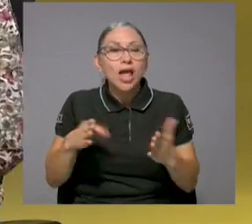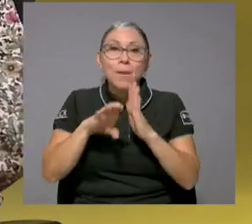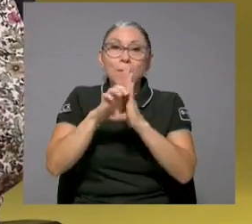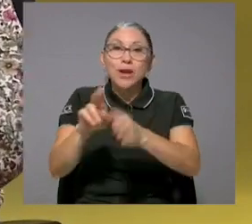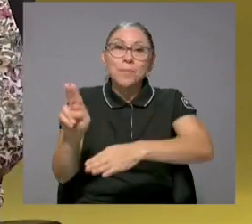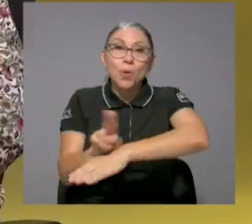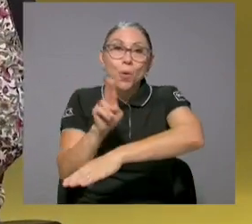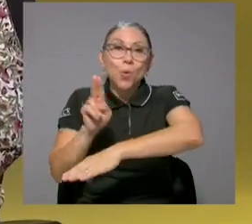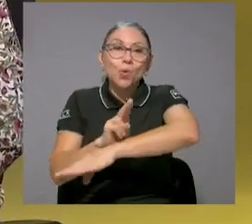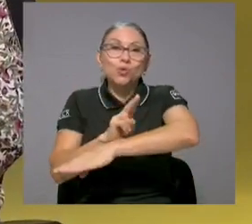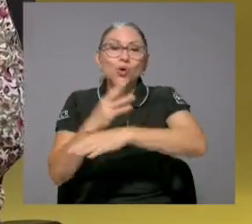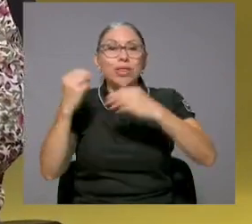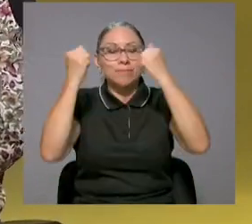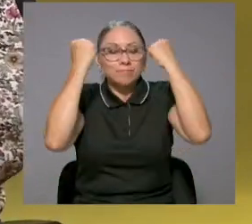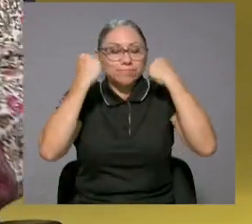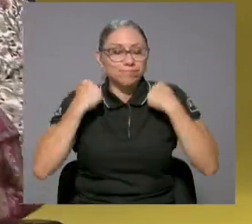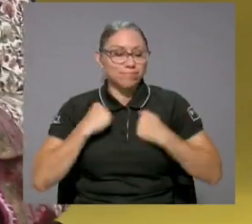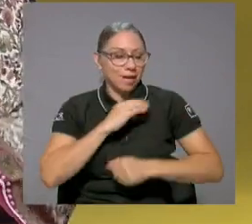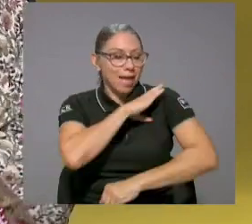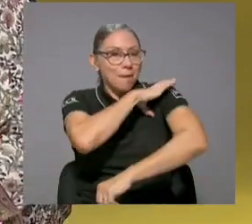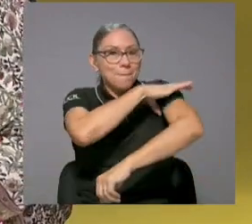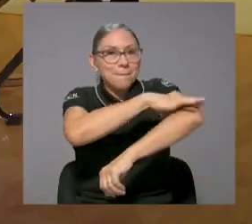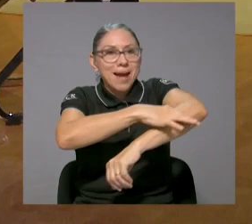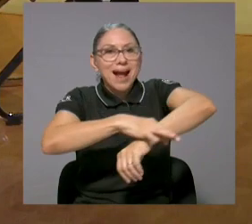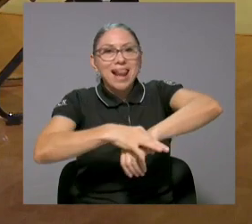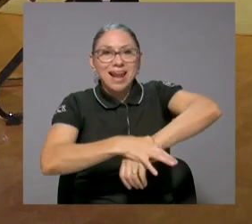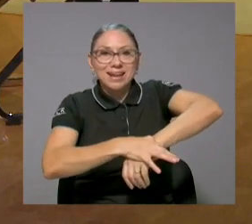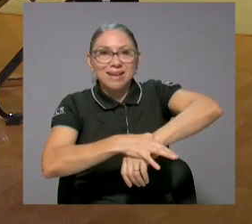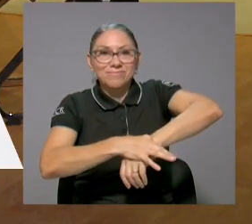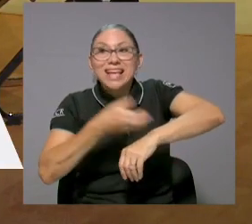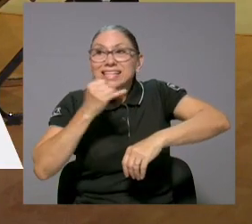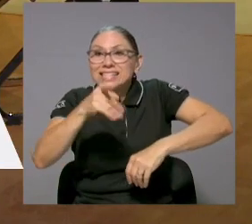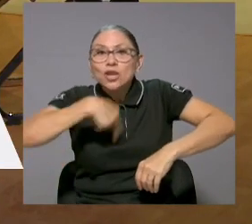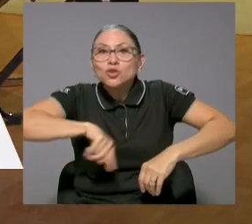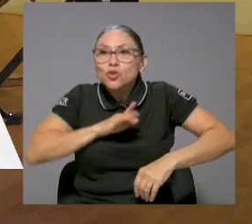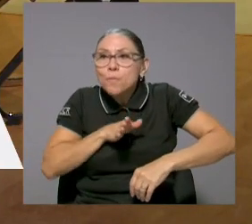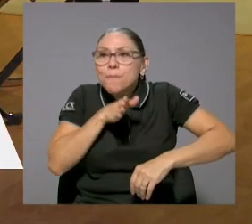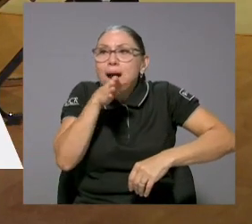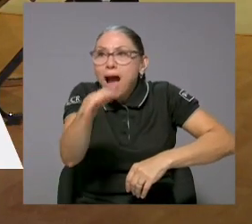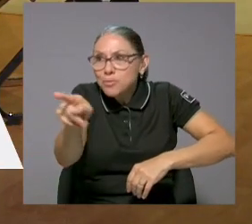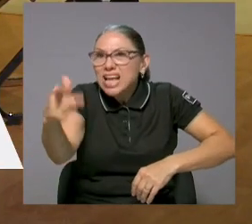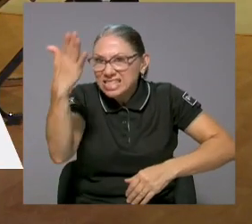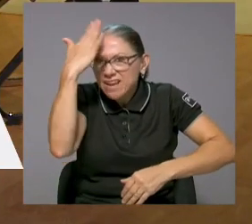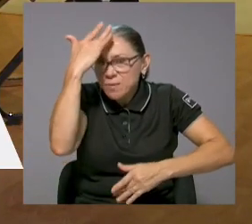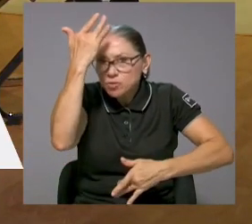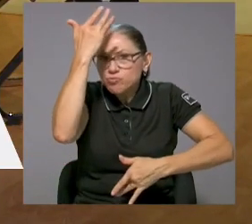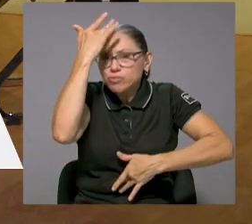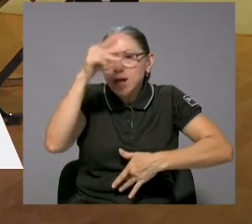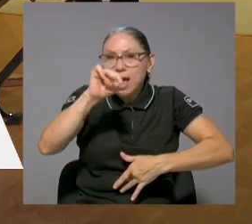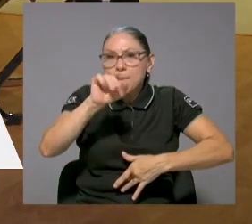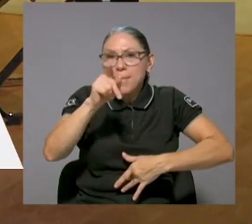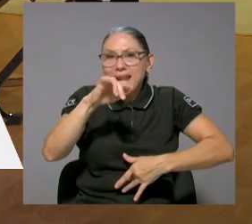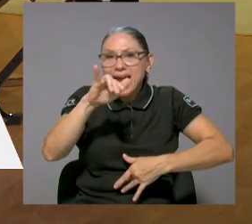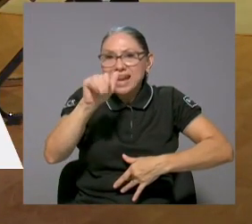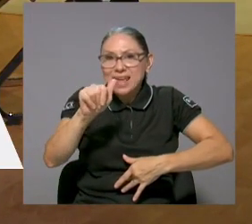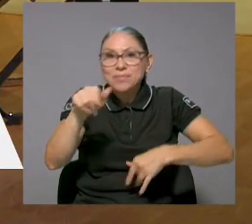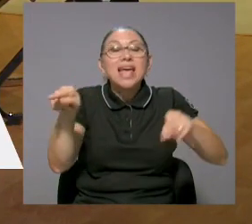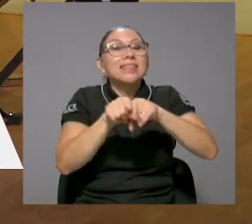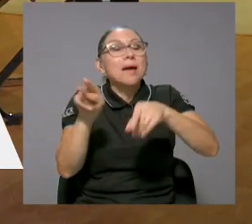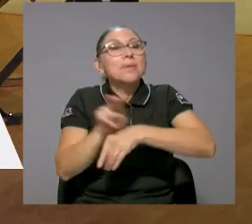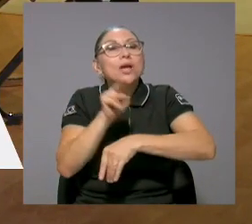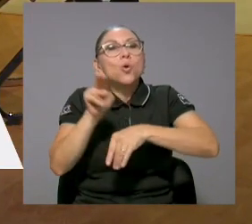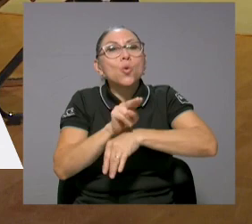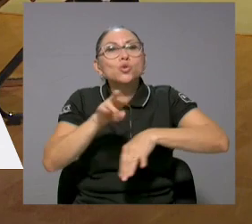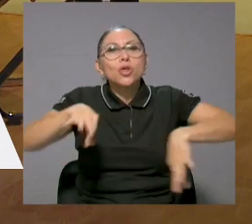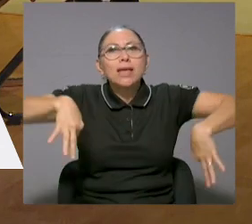de manga larga cuando estamos en zonas donde sabemos que hay casos de malaria, el uso de mosquiteros y el uso